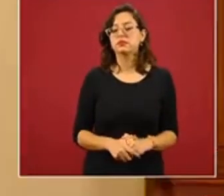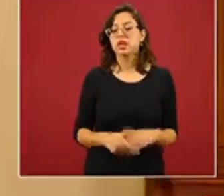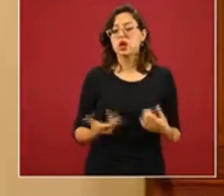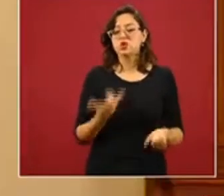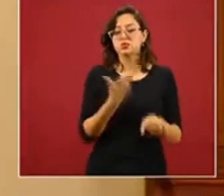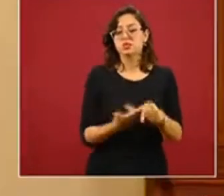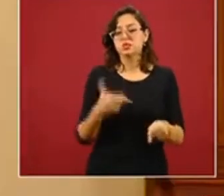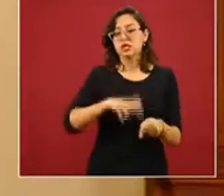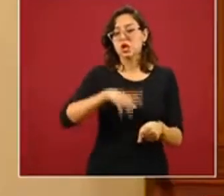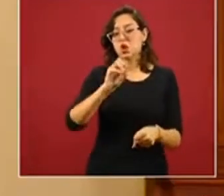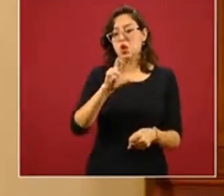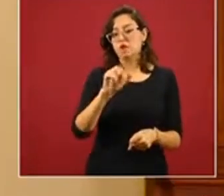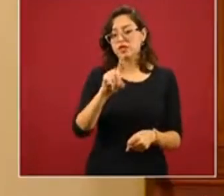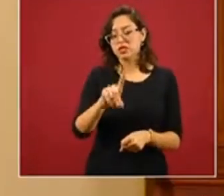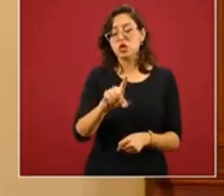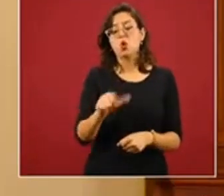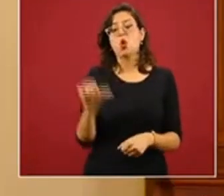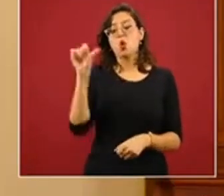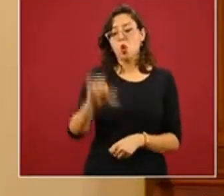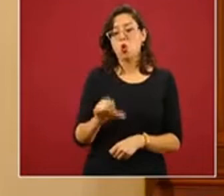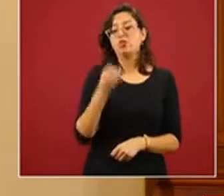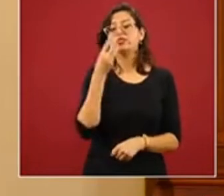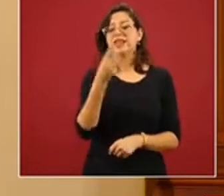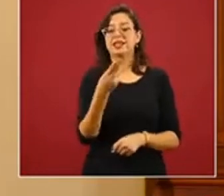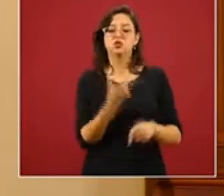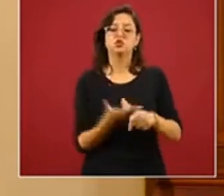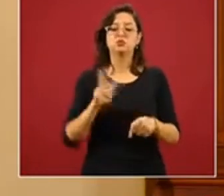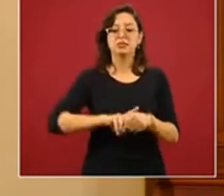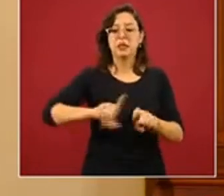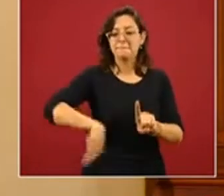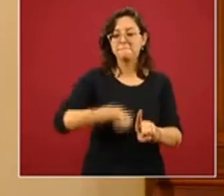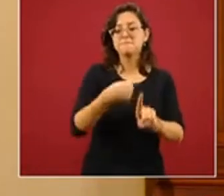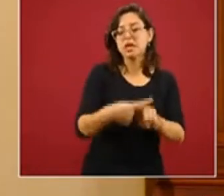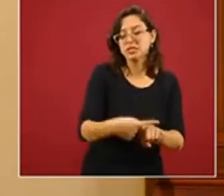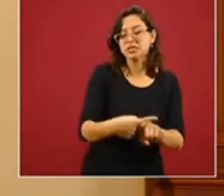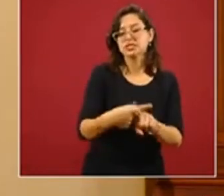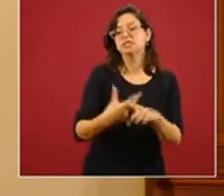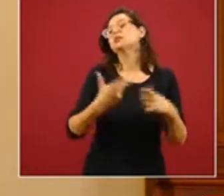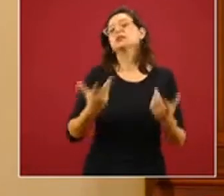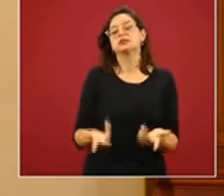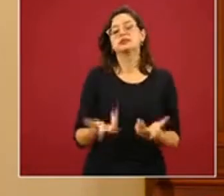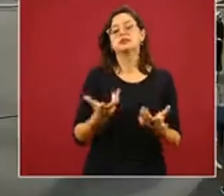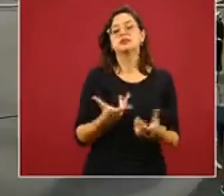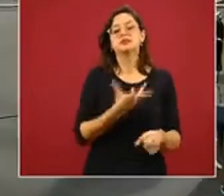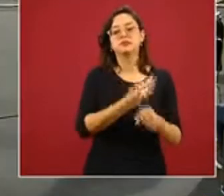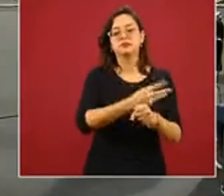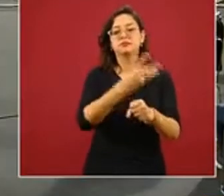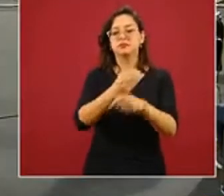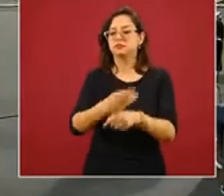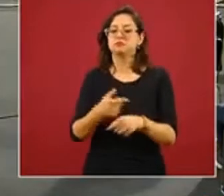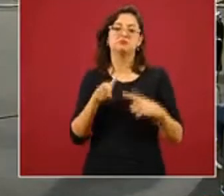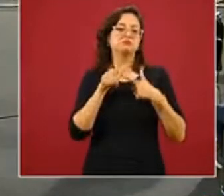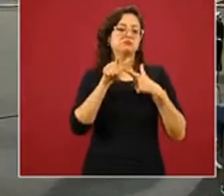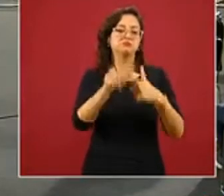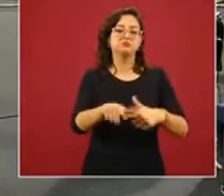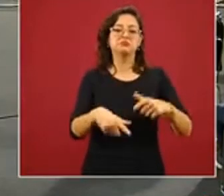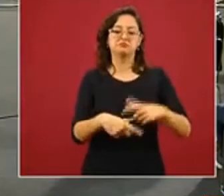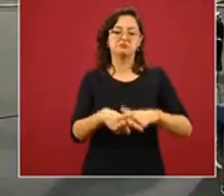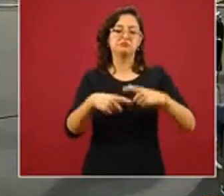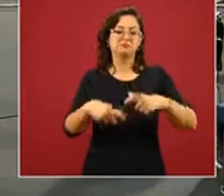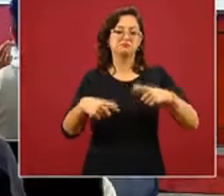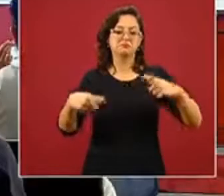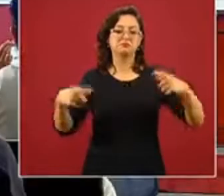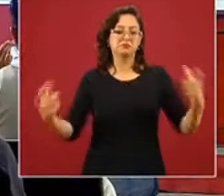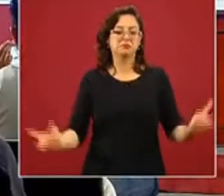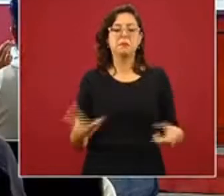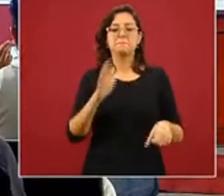hoy tenemos 3 más, 801 son ahora las unidades COVID designadas, y pues esta tendencia se mantiene creciendo en la